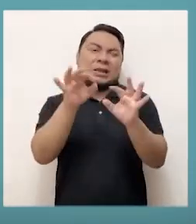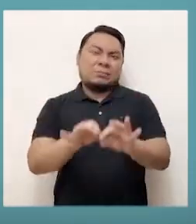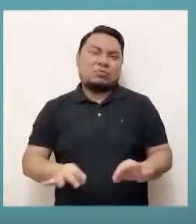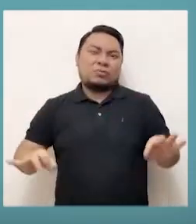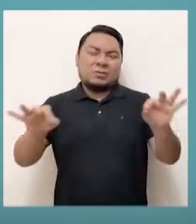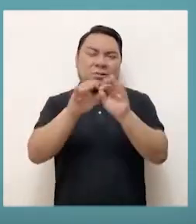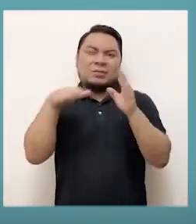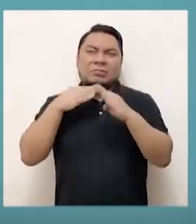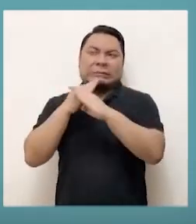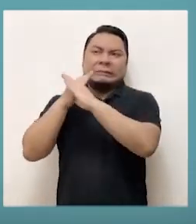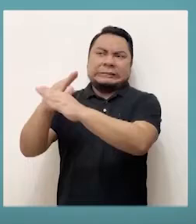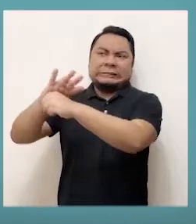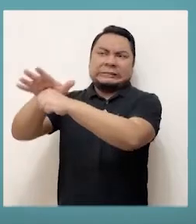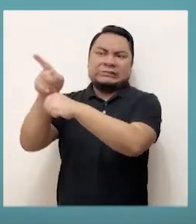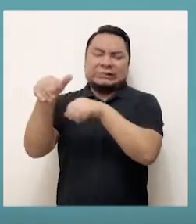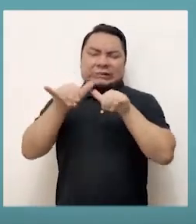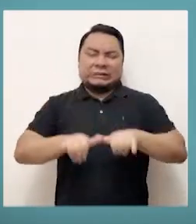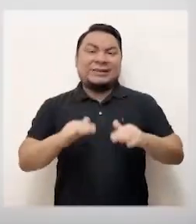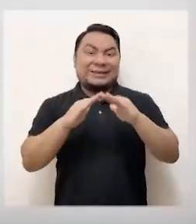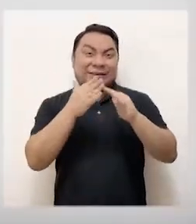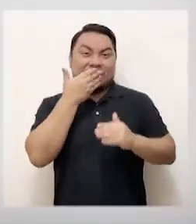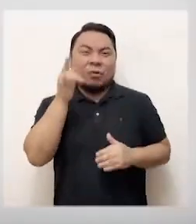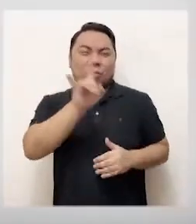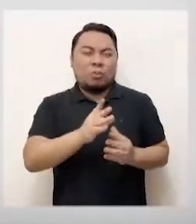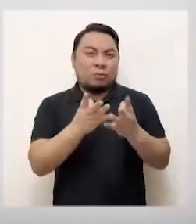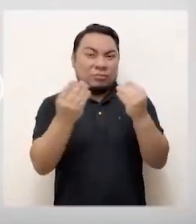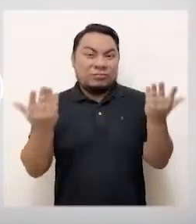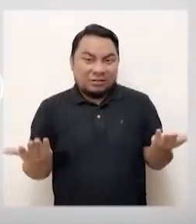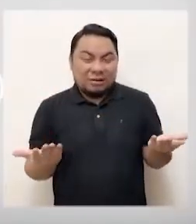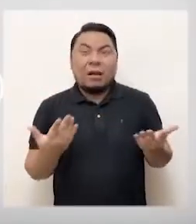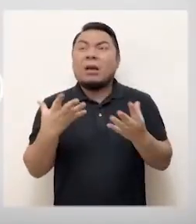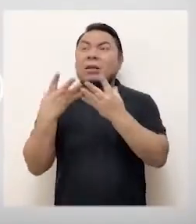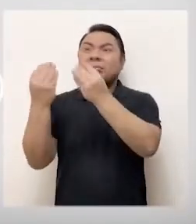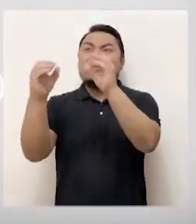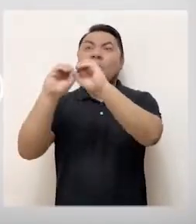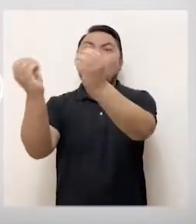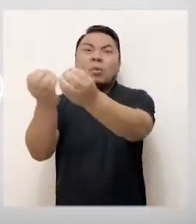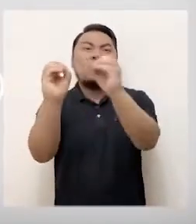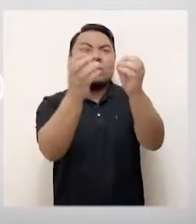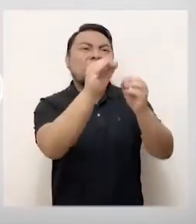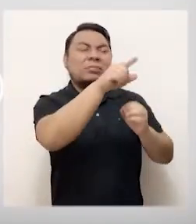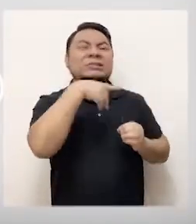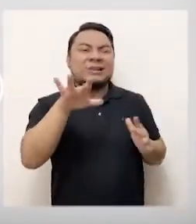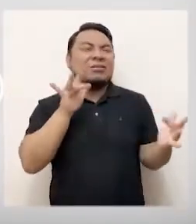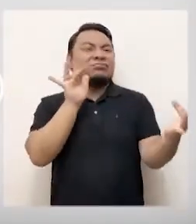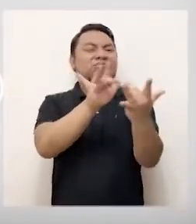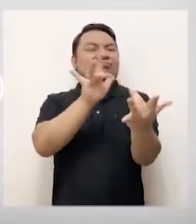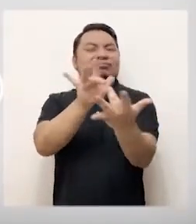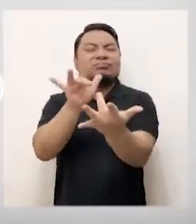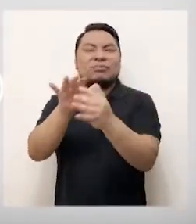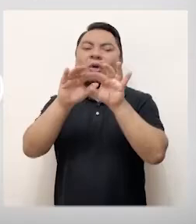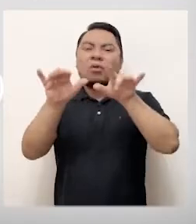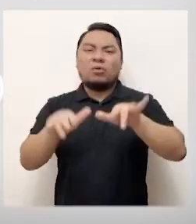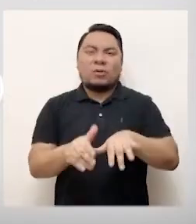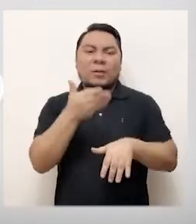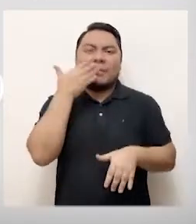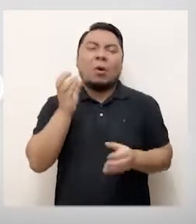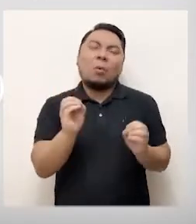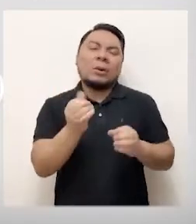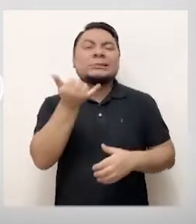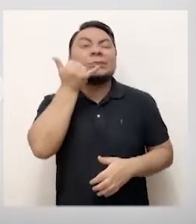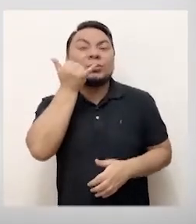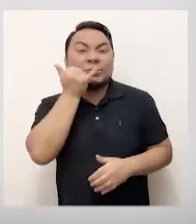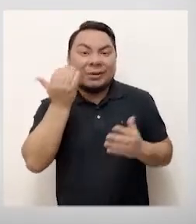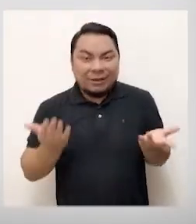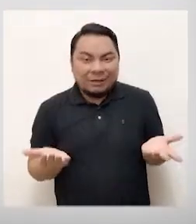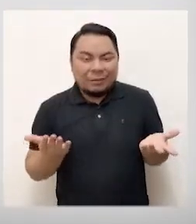de defensa para contener la pandemia. Muchas organizaciones ya nos permiten hacer trámites desde nuestras computadoras y